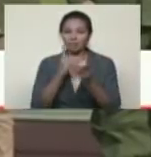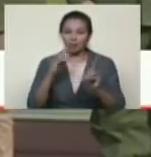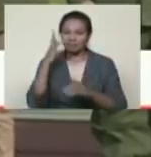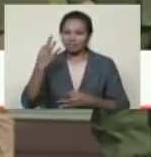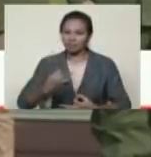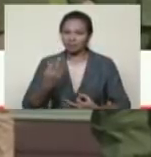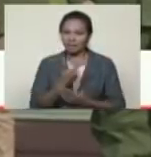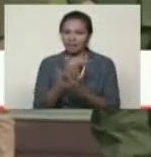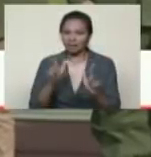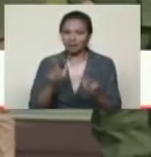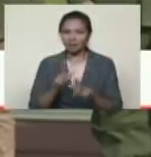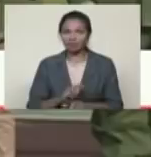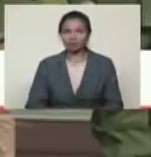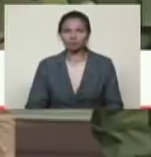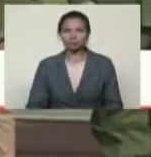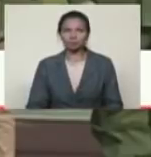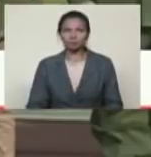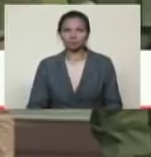la libertad.